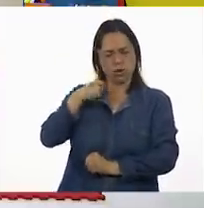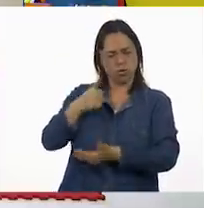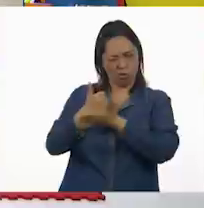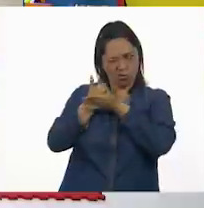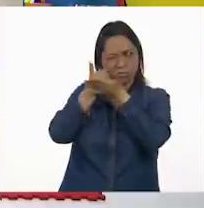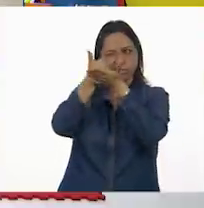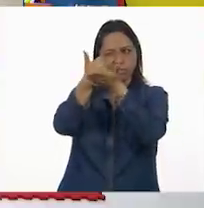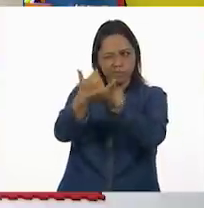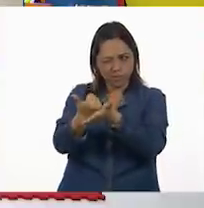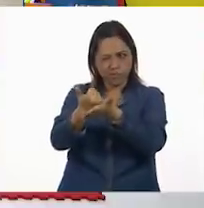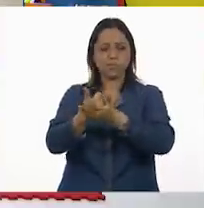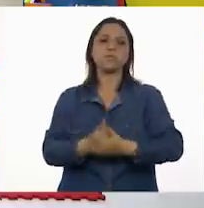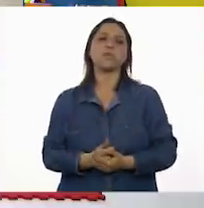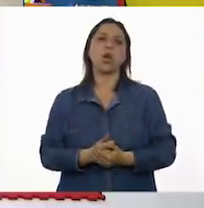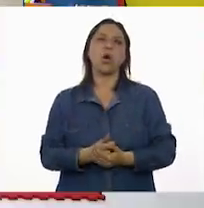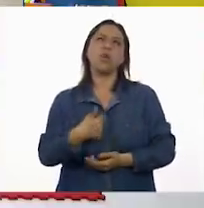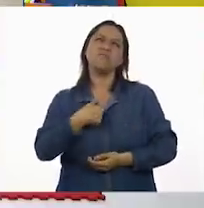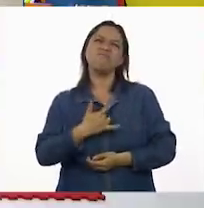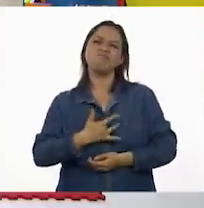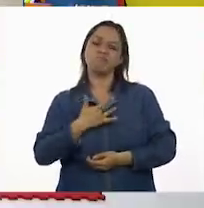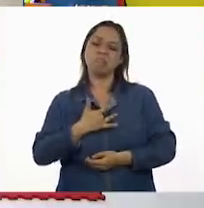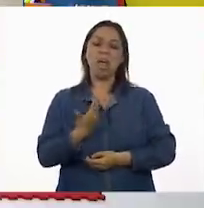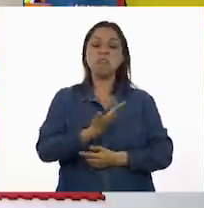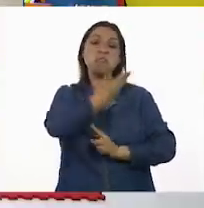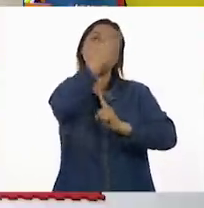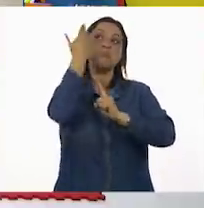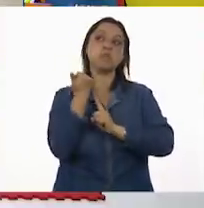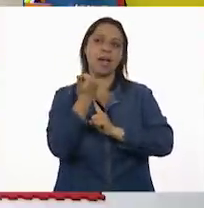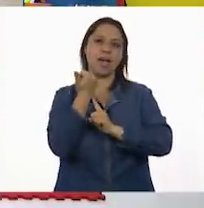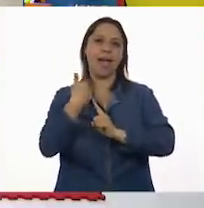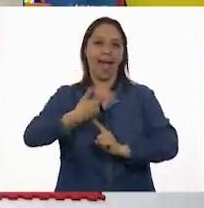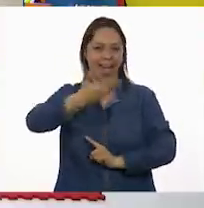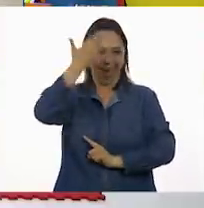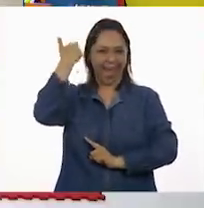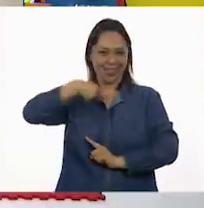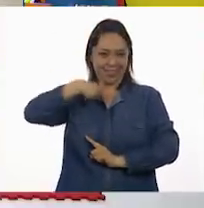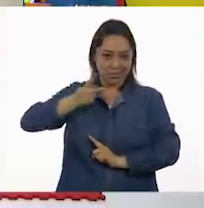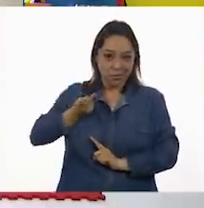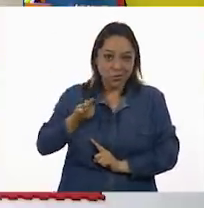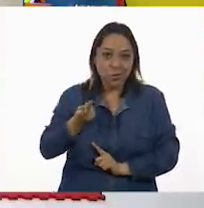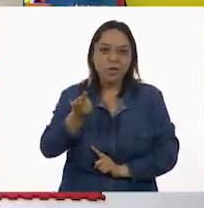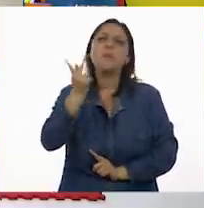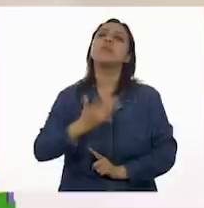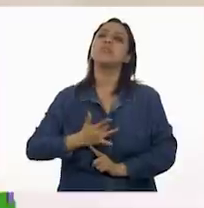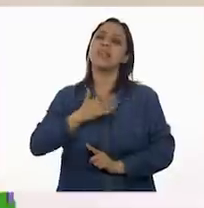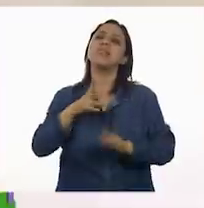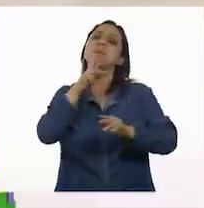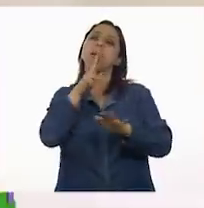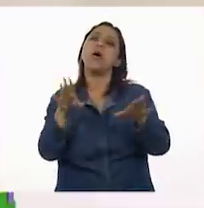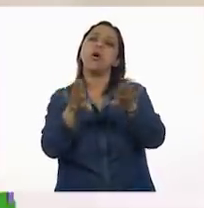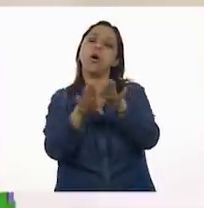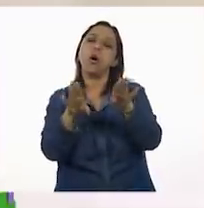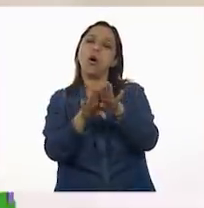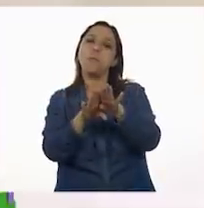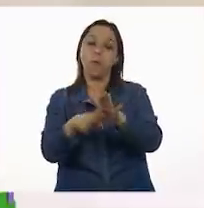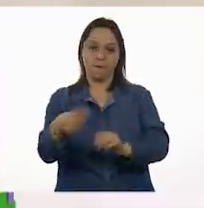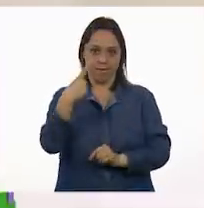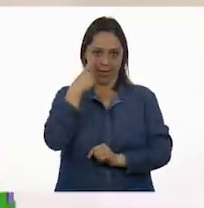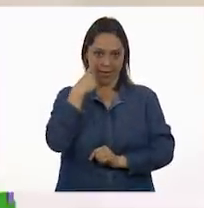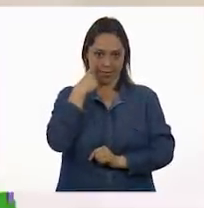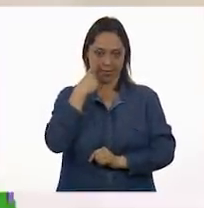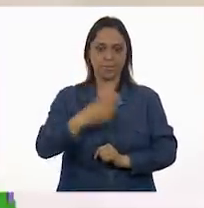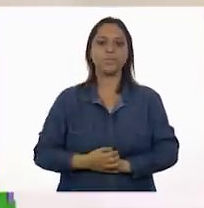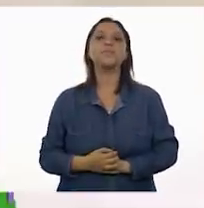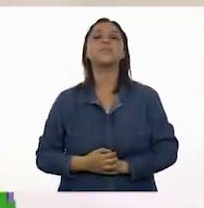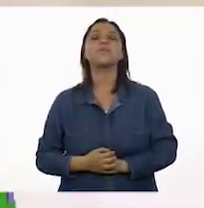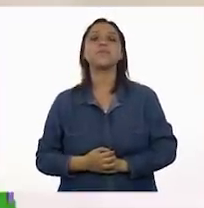el no sé que me dijiste cuando te pregunté cómo podrías sentirte mejor. Para comenzar, ¿qué